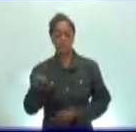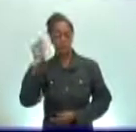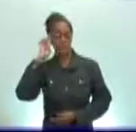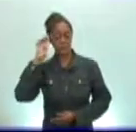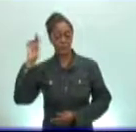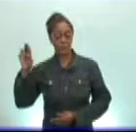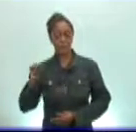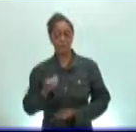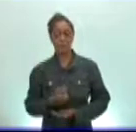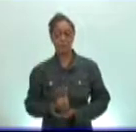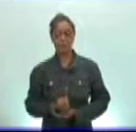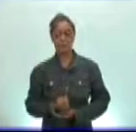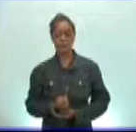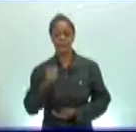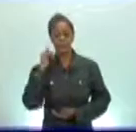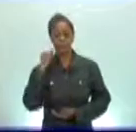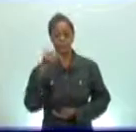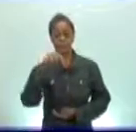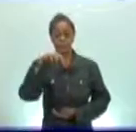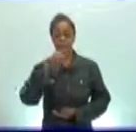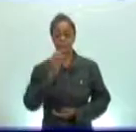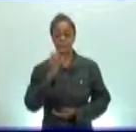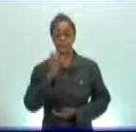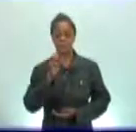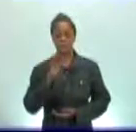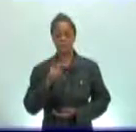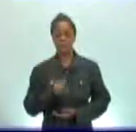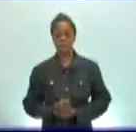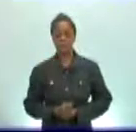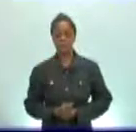recuerden la imagen de Pablo de la Torriente Brao.